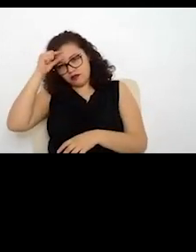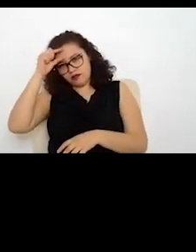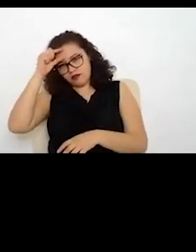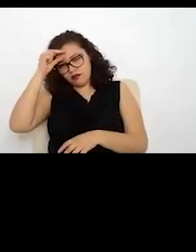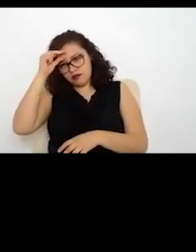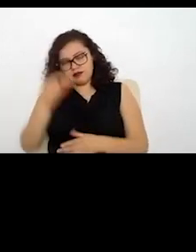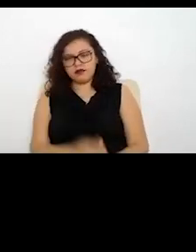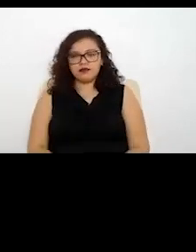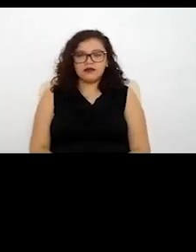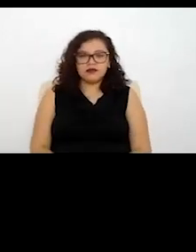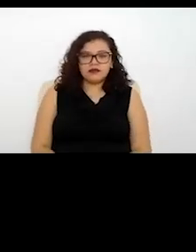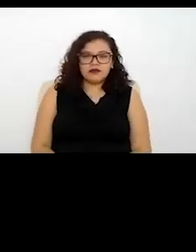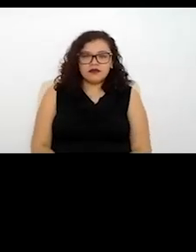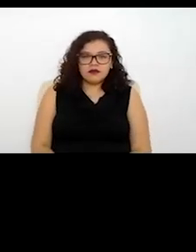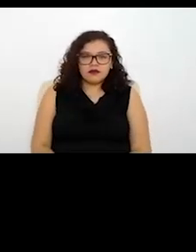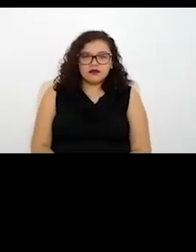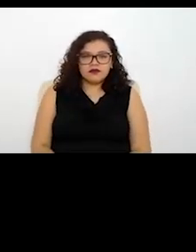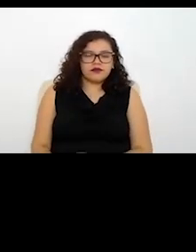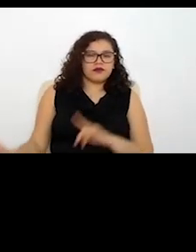Podría cambiar la siguiente diapositiva.